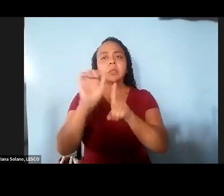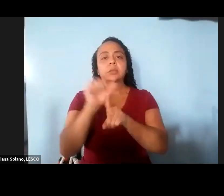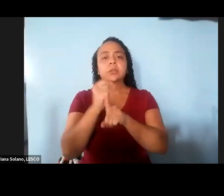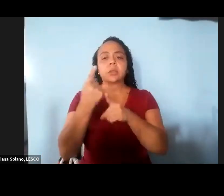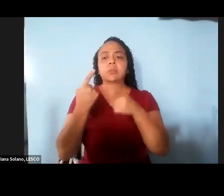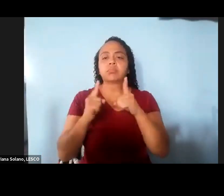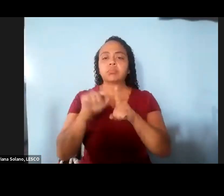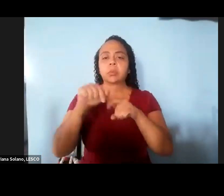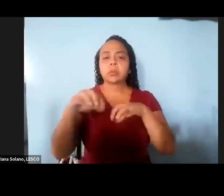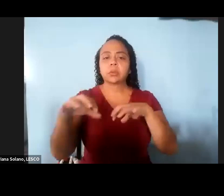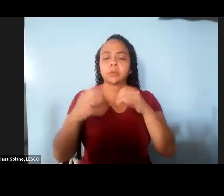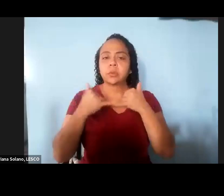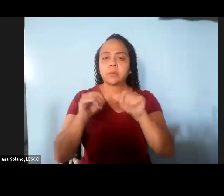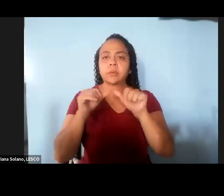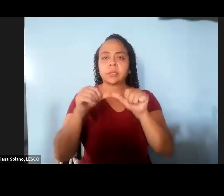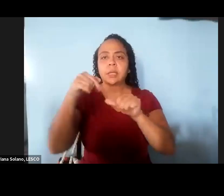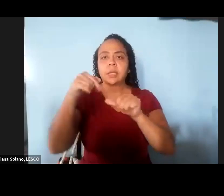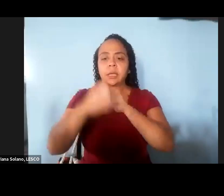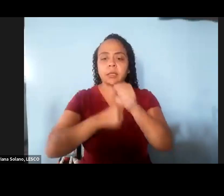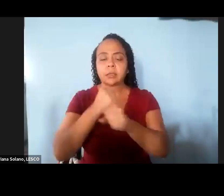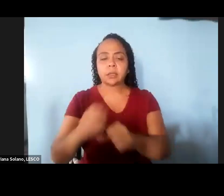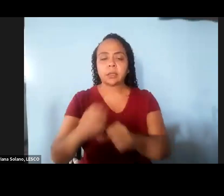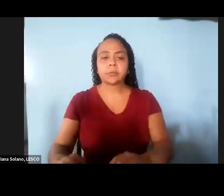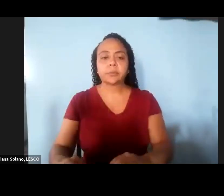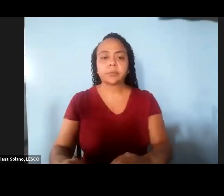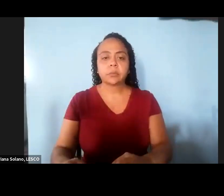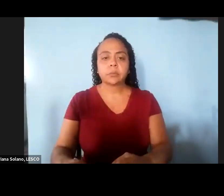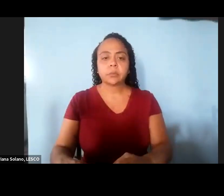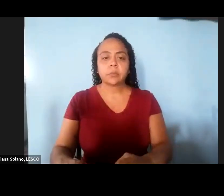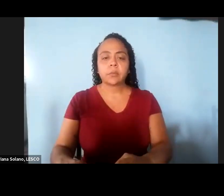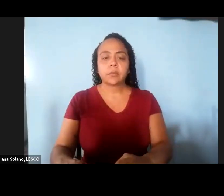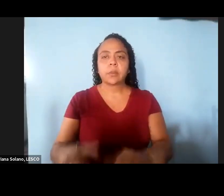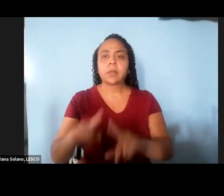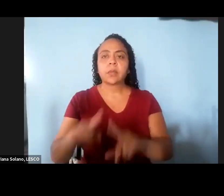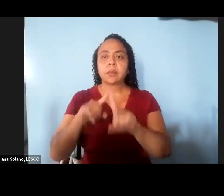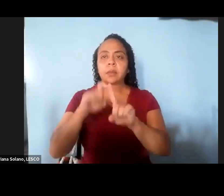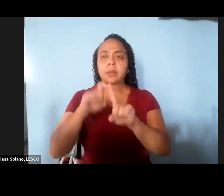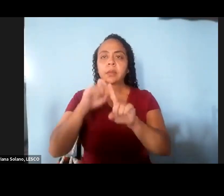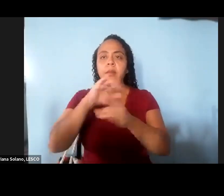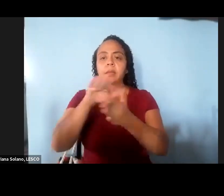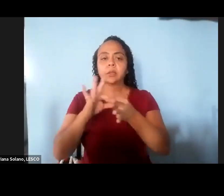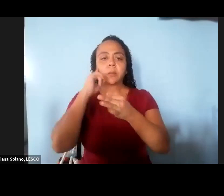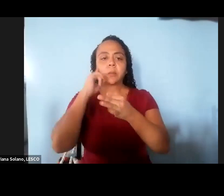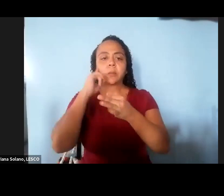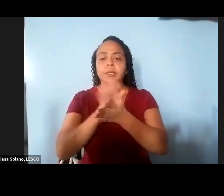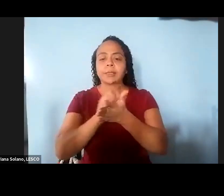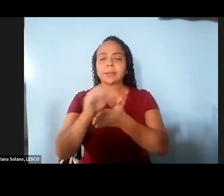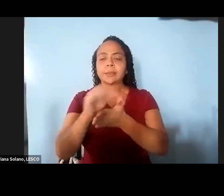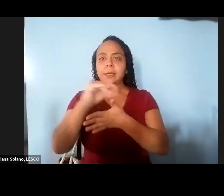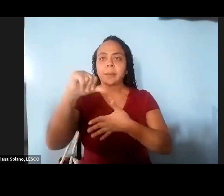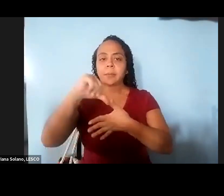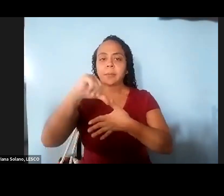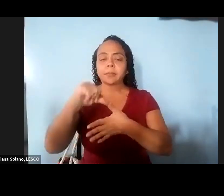eventos todavía persisten en este año desde el centro de coordinación para la prevención de los desastres en américa central trabajamos para fortalecer